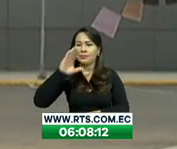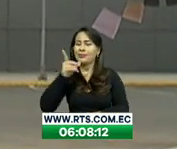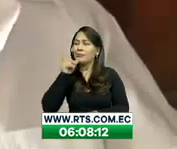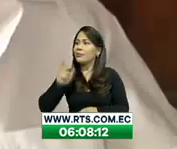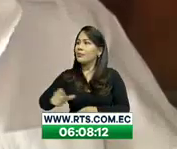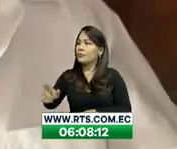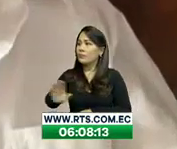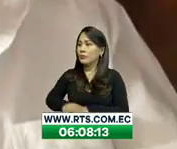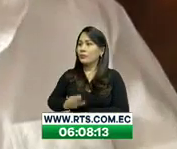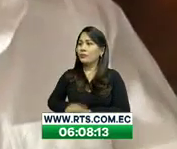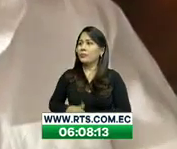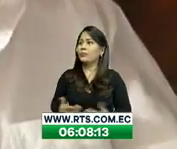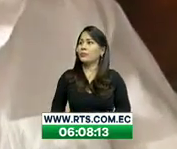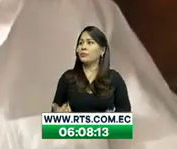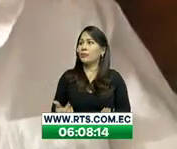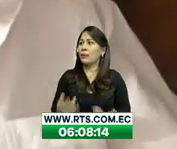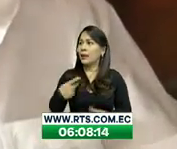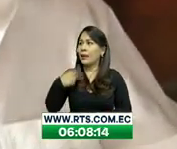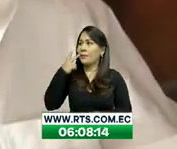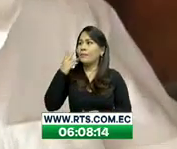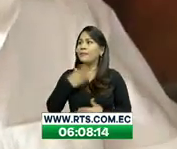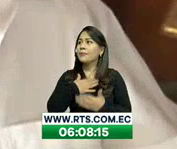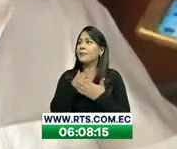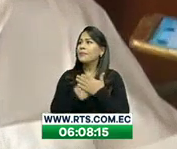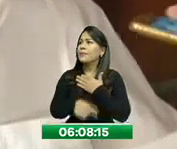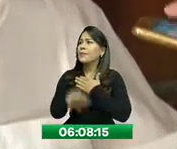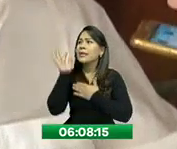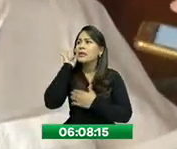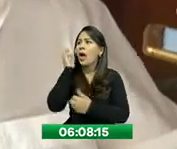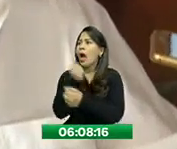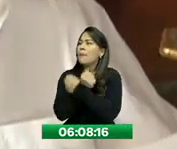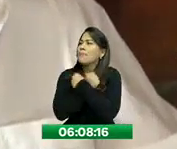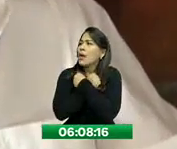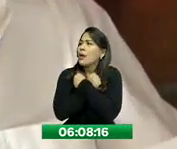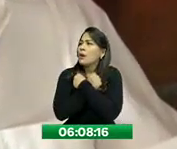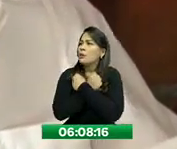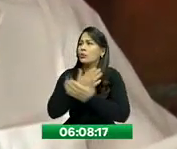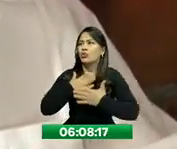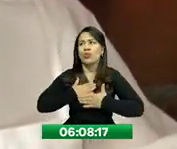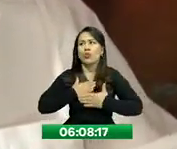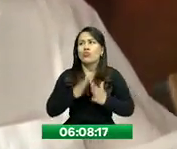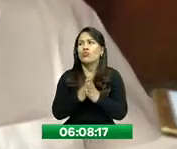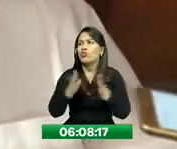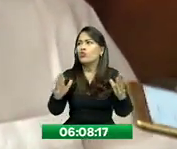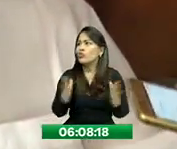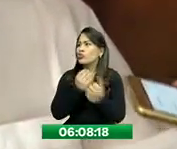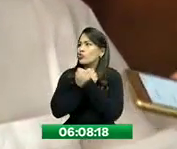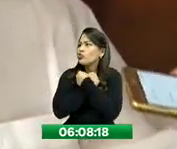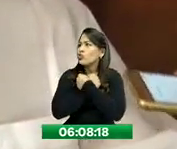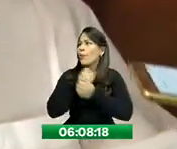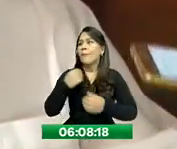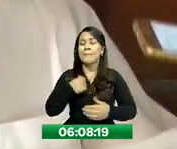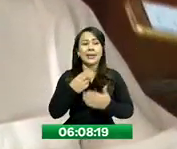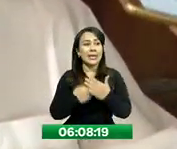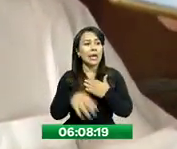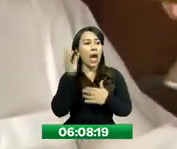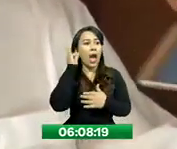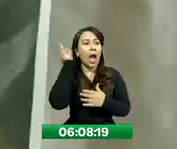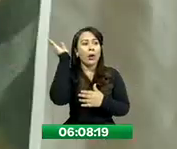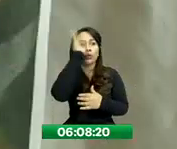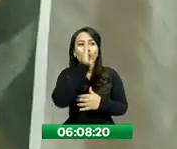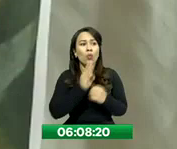sepelio. Muy querida mi hija, oiga, mi hija era querida por todo. Ella nunca tenía problema con nadie porque ella era bien allegada a